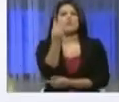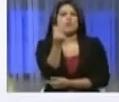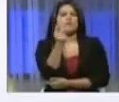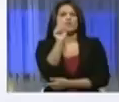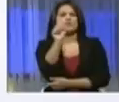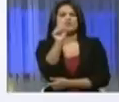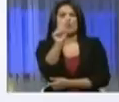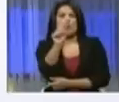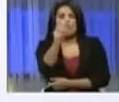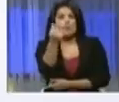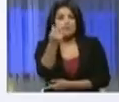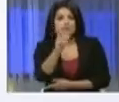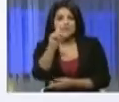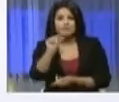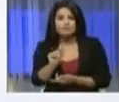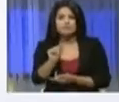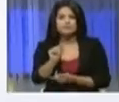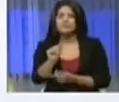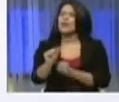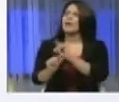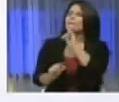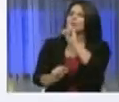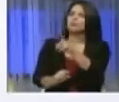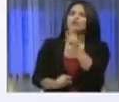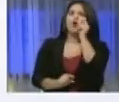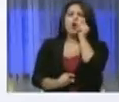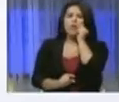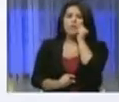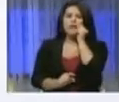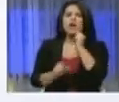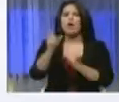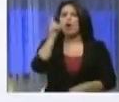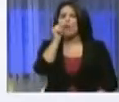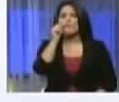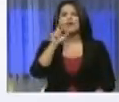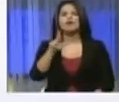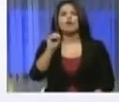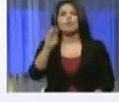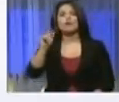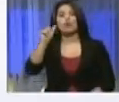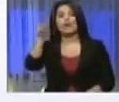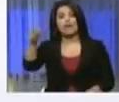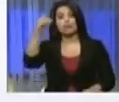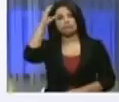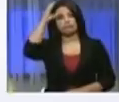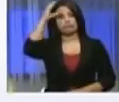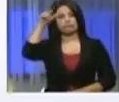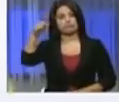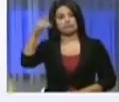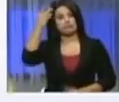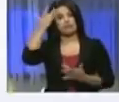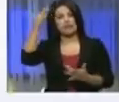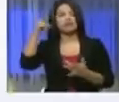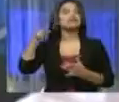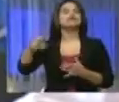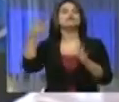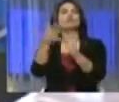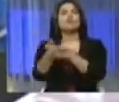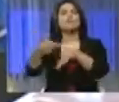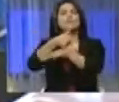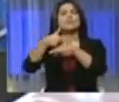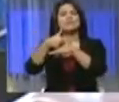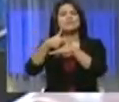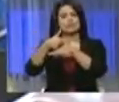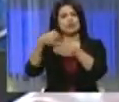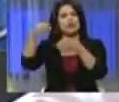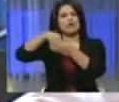¿Cuánto es eso? Roberto Mirabal, la mente brillante del gabinete bolivariano, ministro de Minas, ¿cuánto